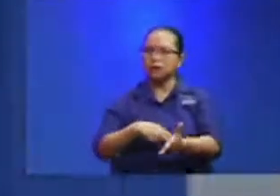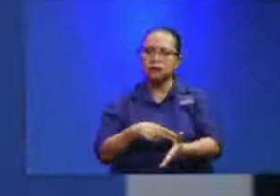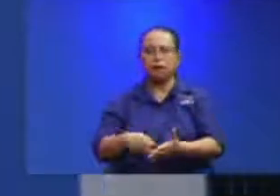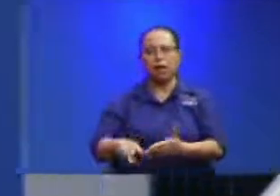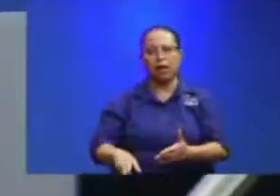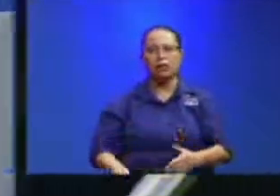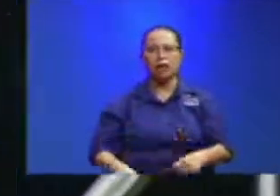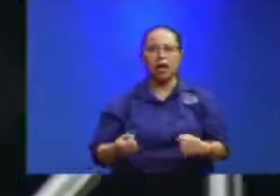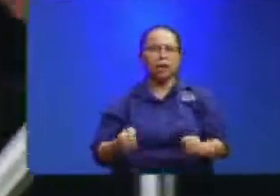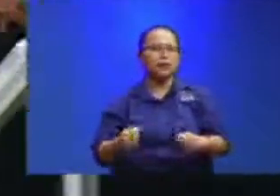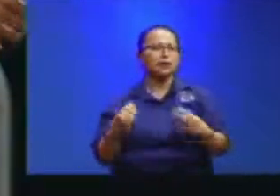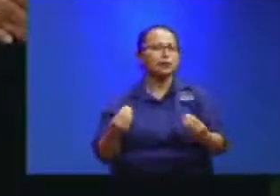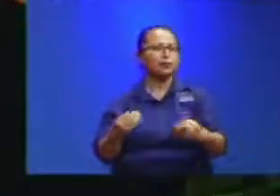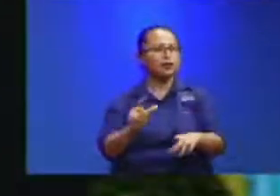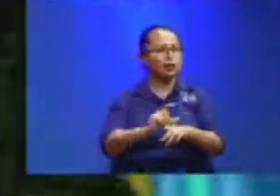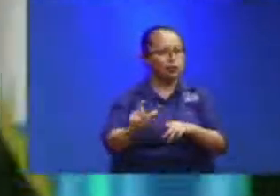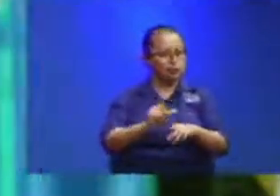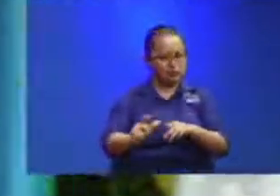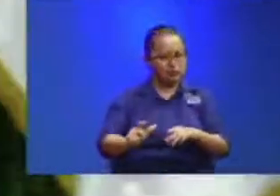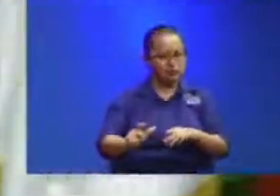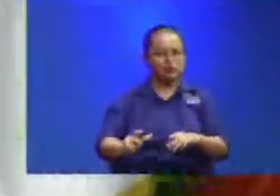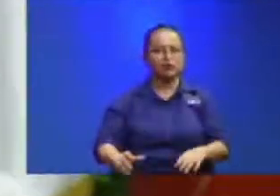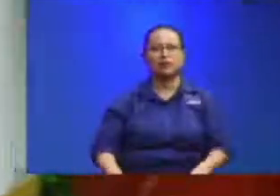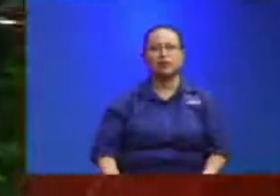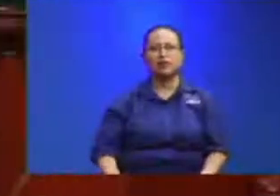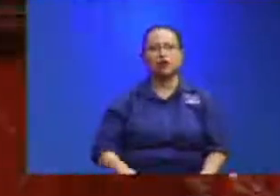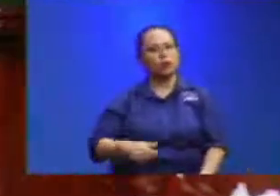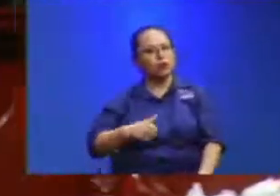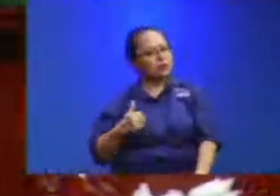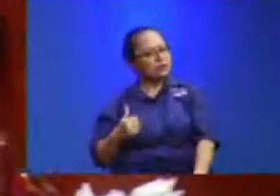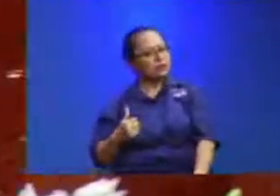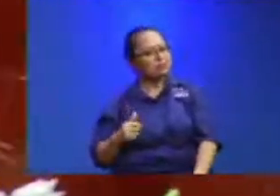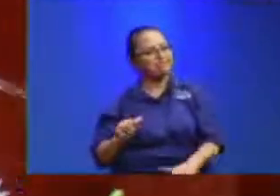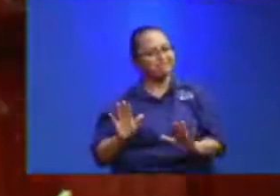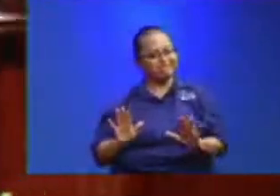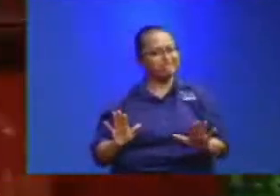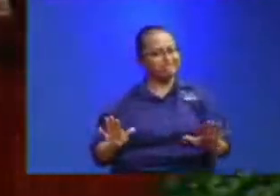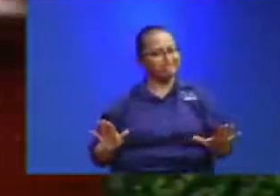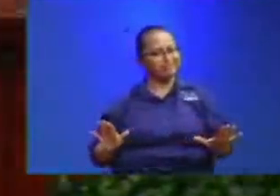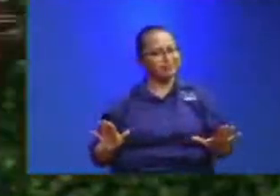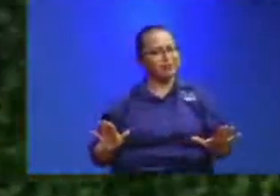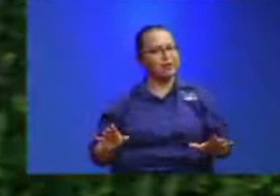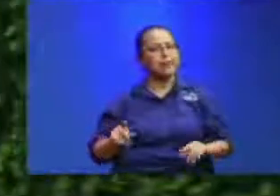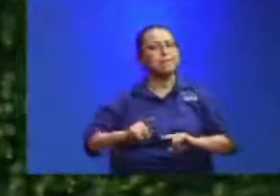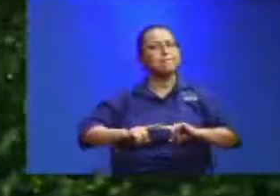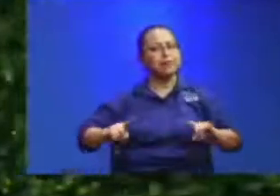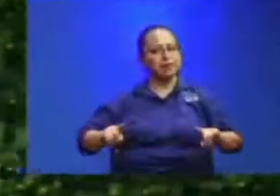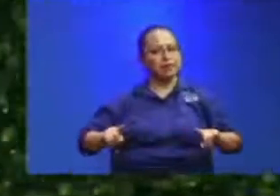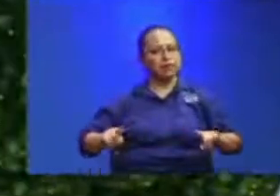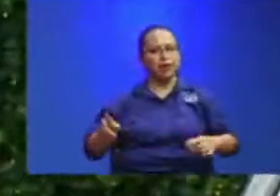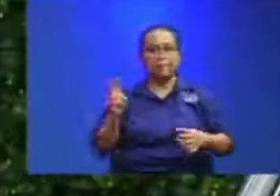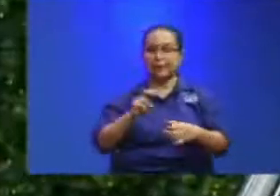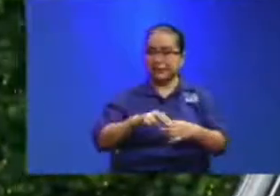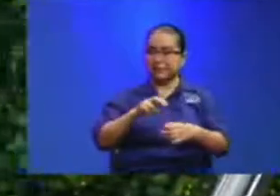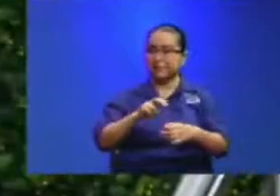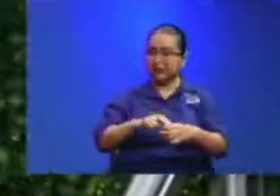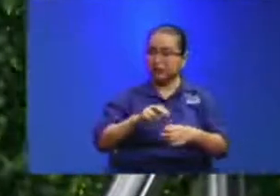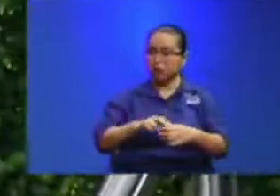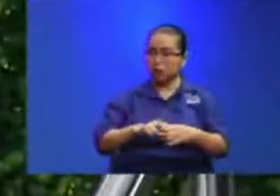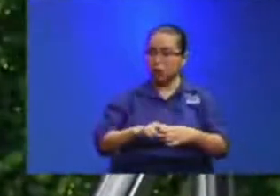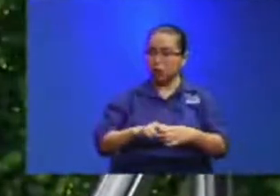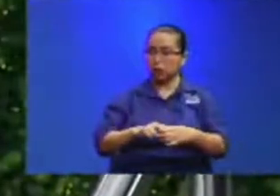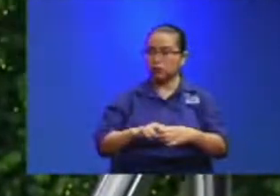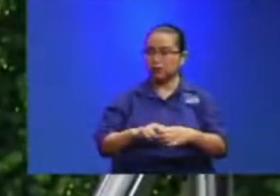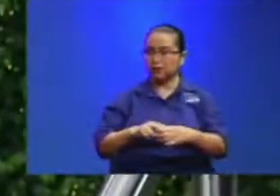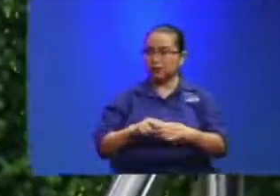chicle etcétera y otras no pero sin la participación de la